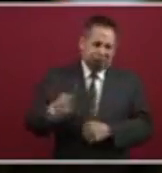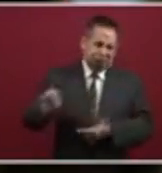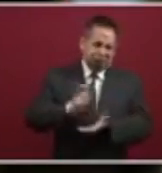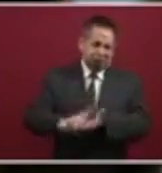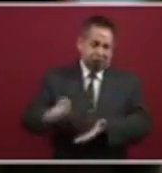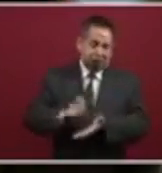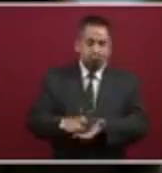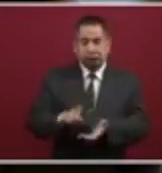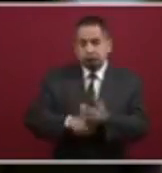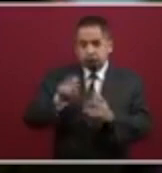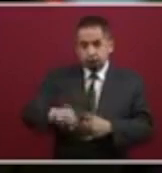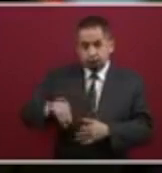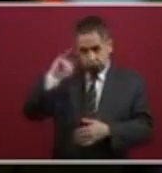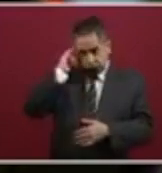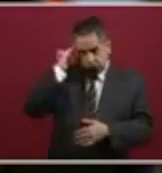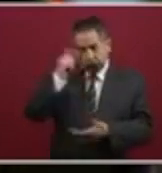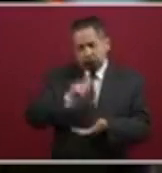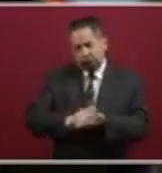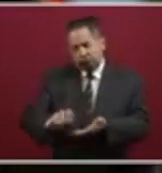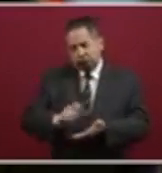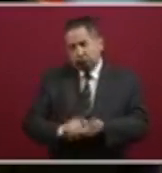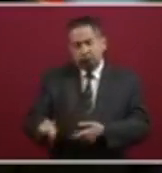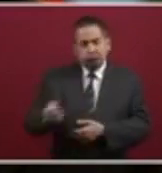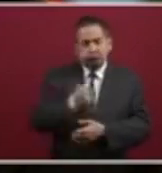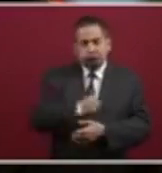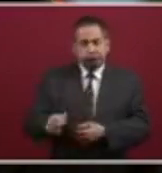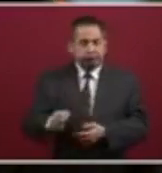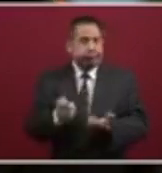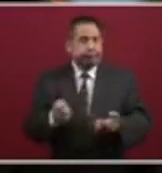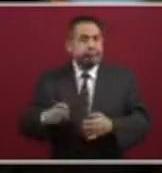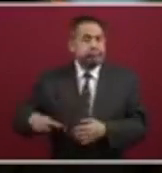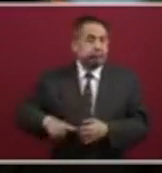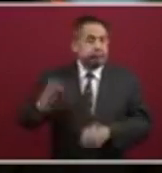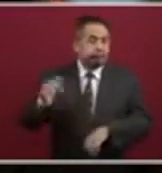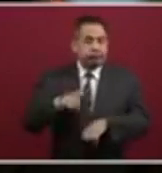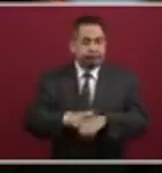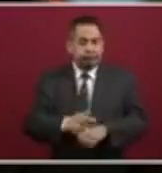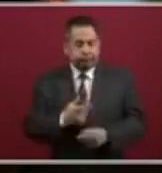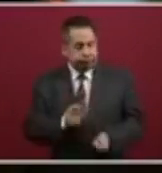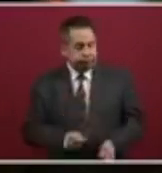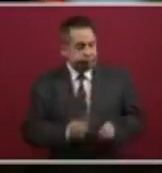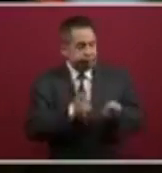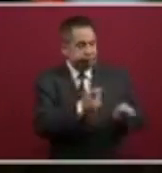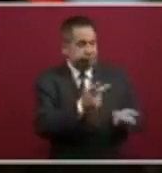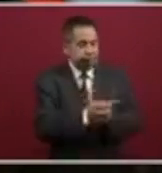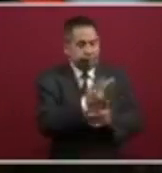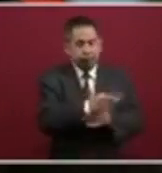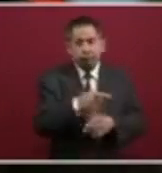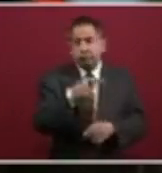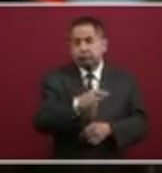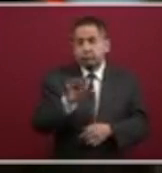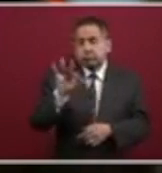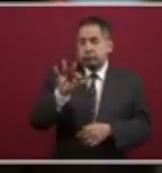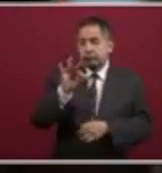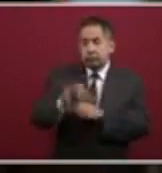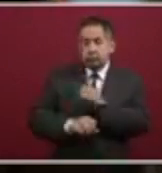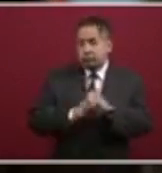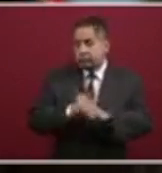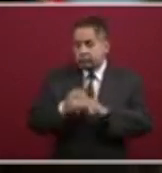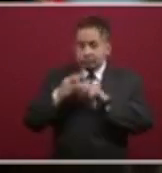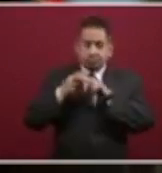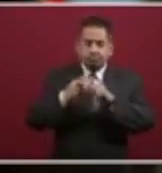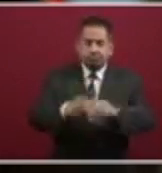indígena, y es un reconocimiento que otorga el gobierno federal a quienes han prestado 40 años o más